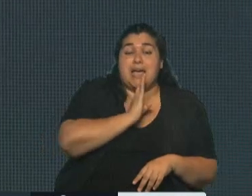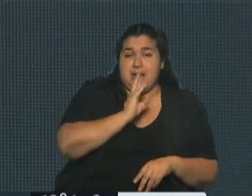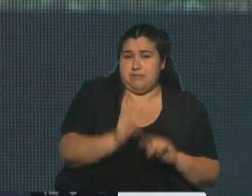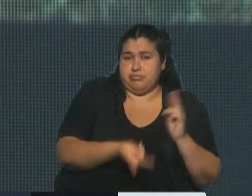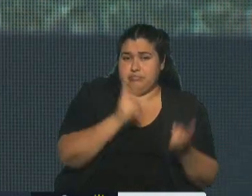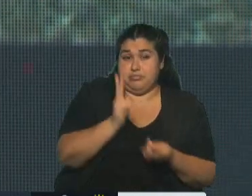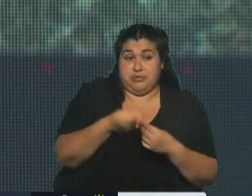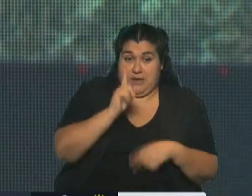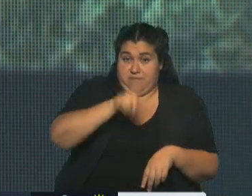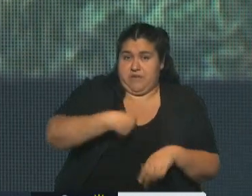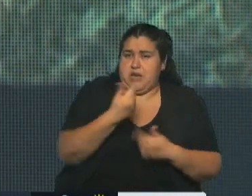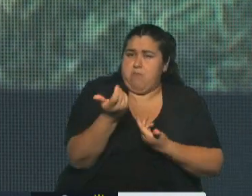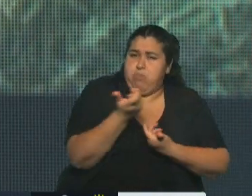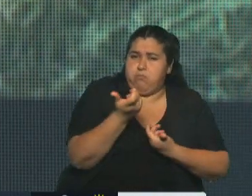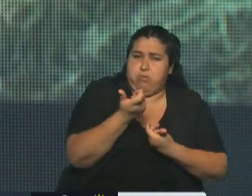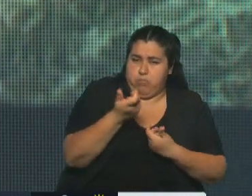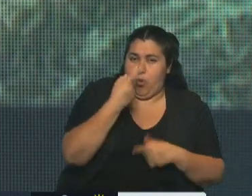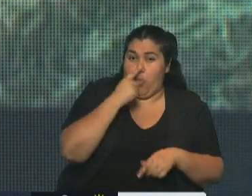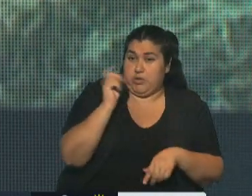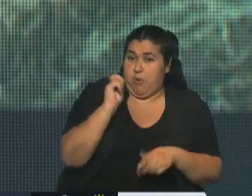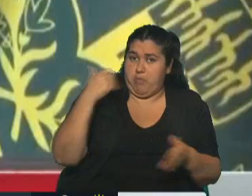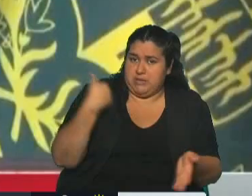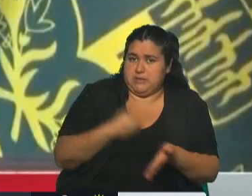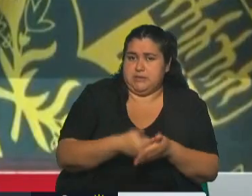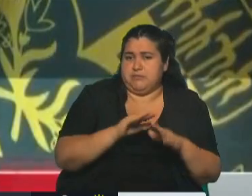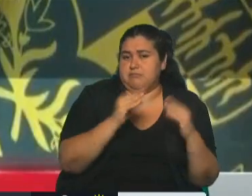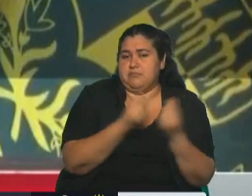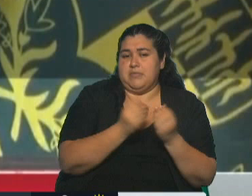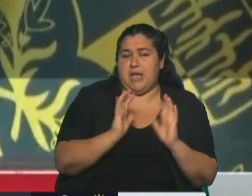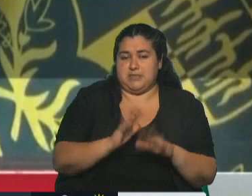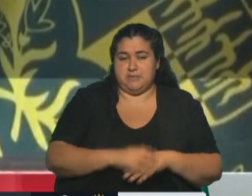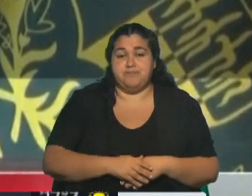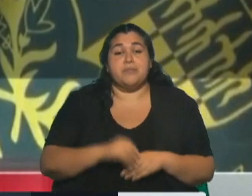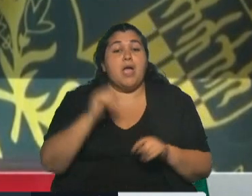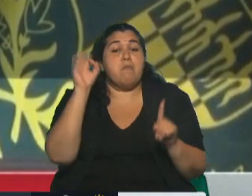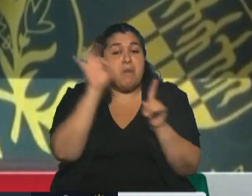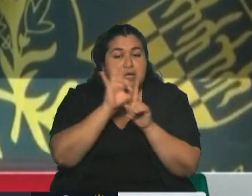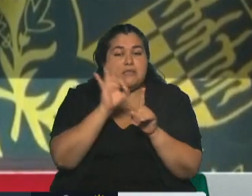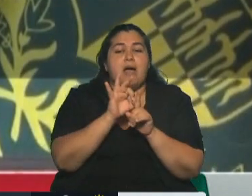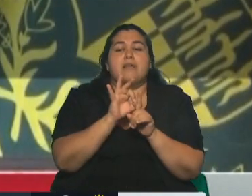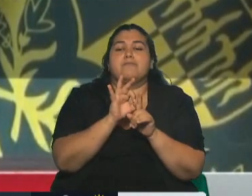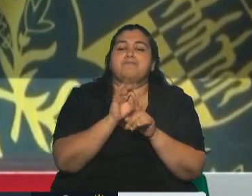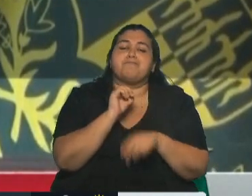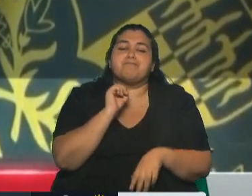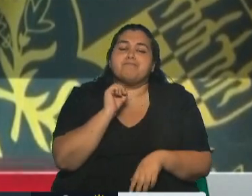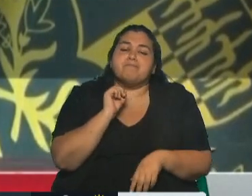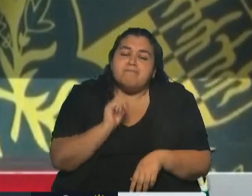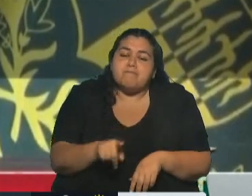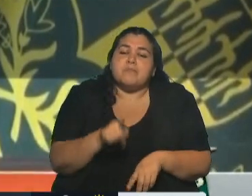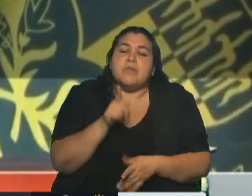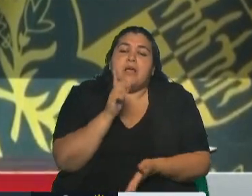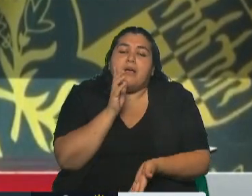en el conflicto a lo largo de estos últimos meses. Pakistan reserves the right to respond to